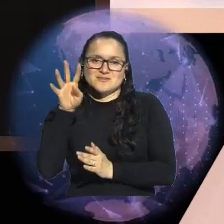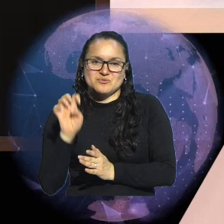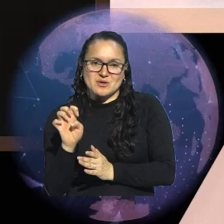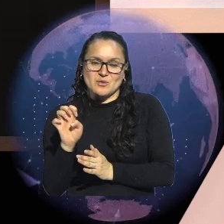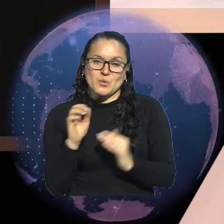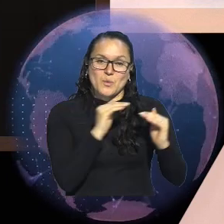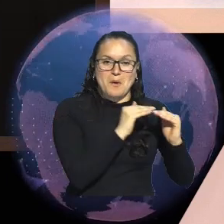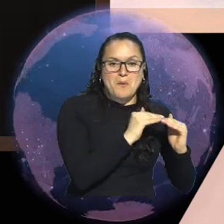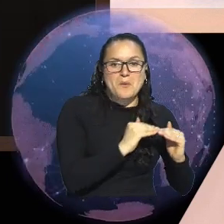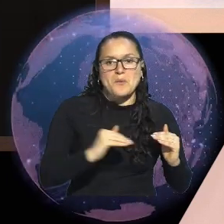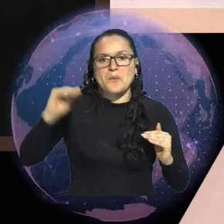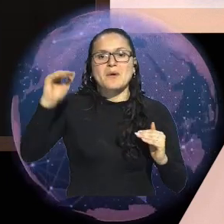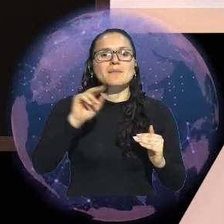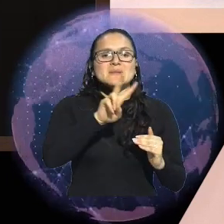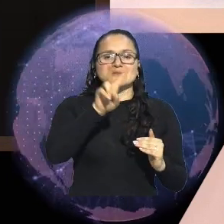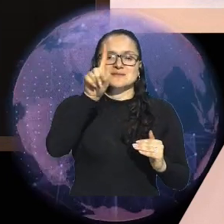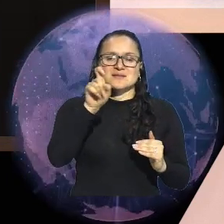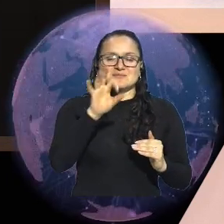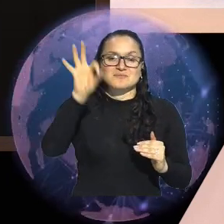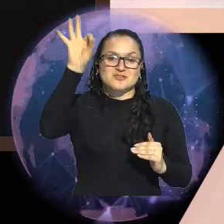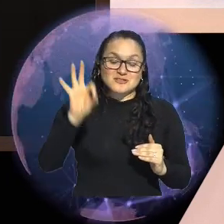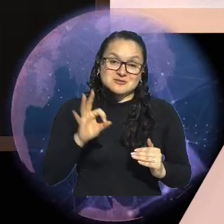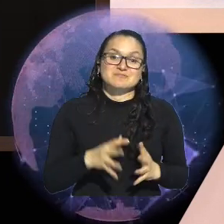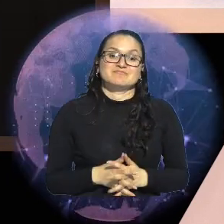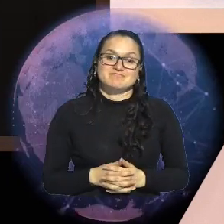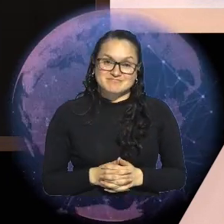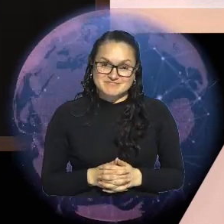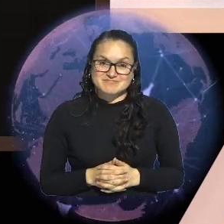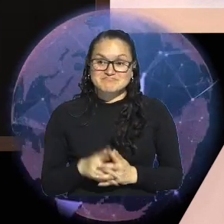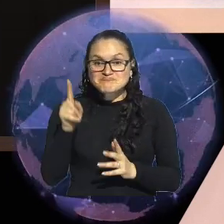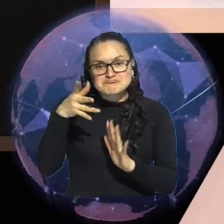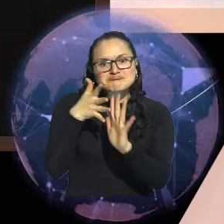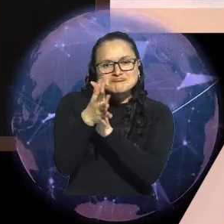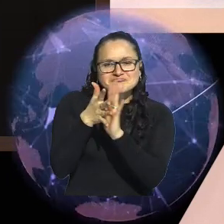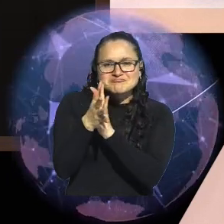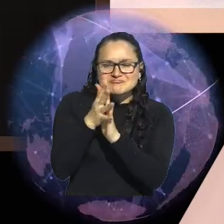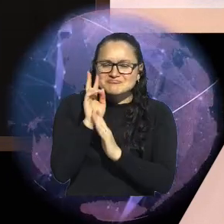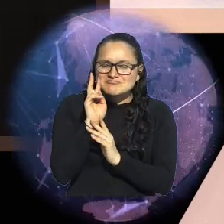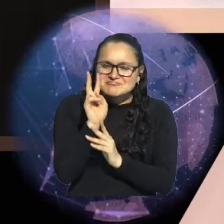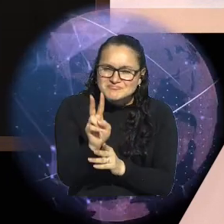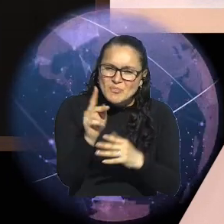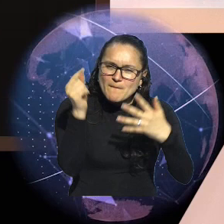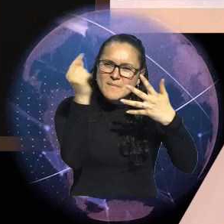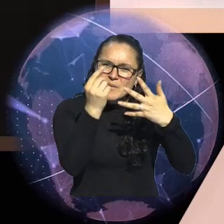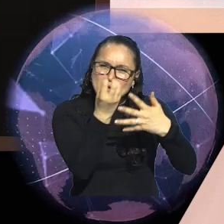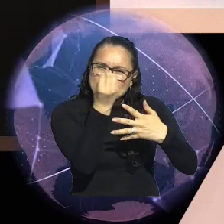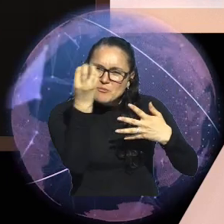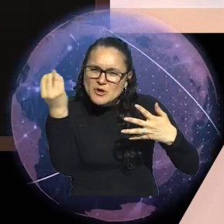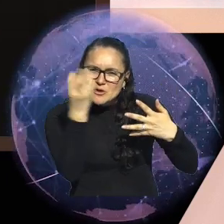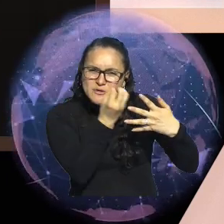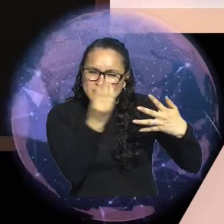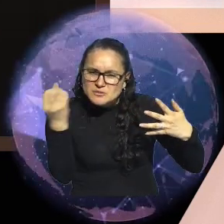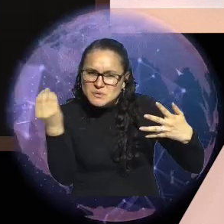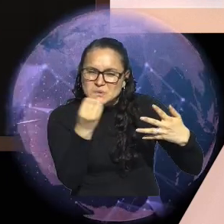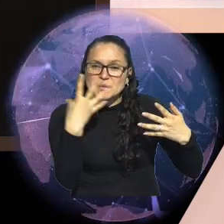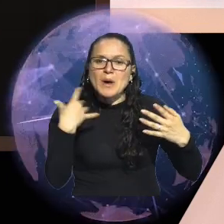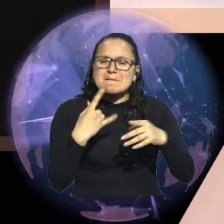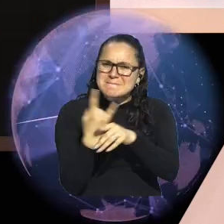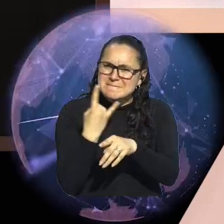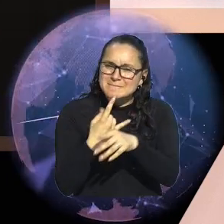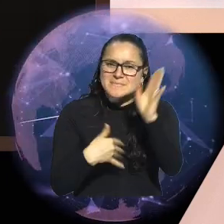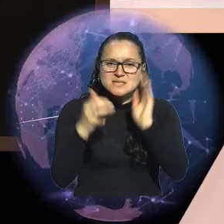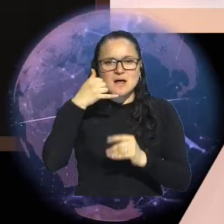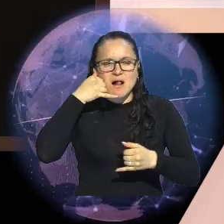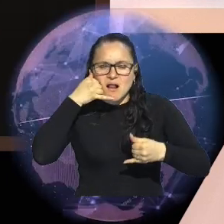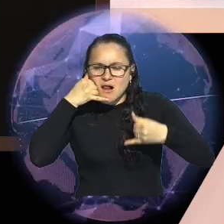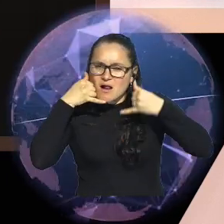del 26 por ciento el informe se puede observar que las cifras muestran que el aumento del consumo de minutos en modalidad prepago